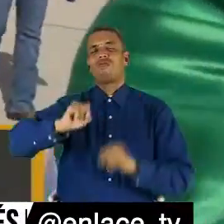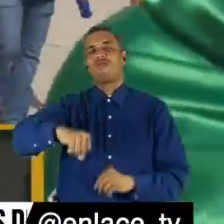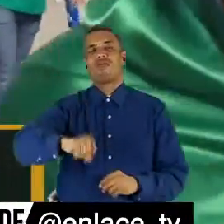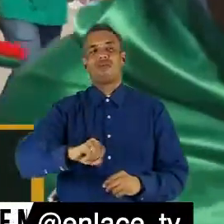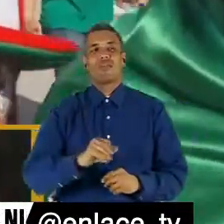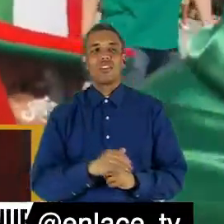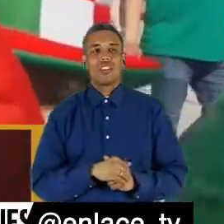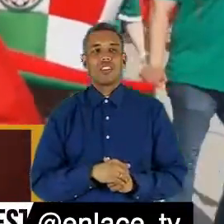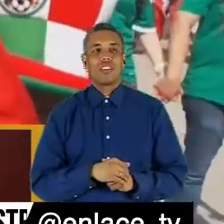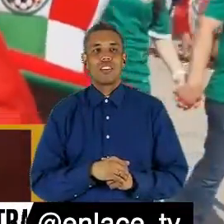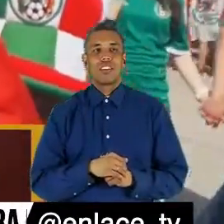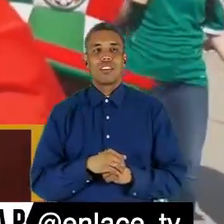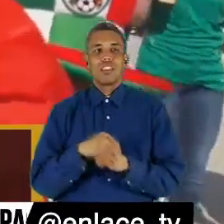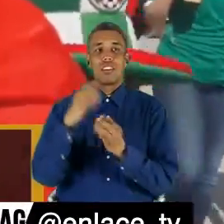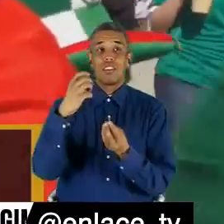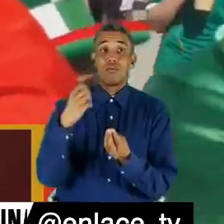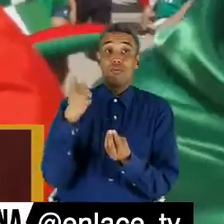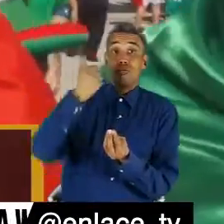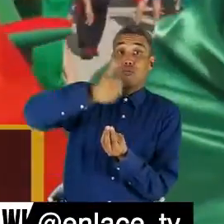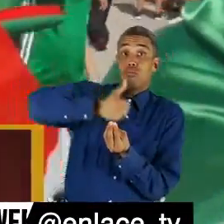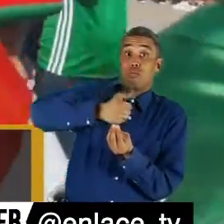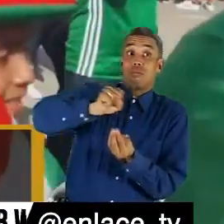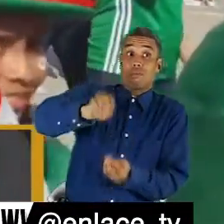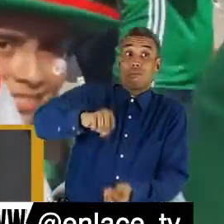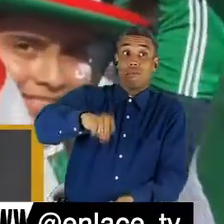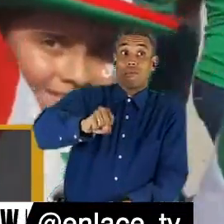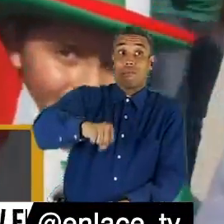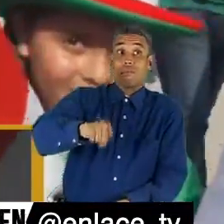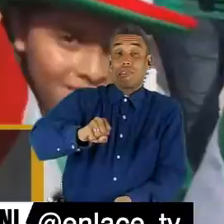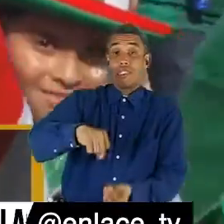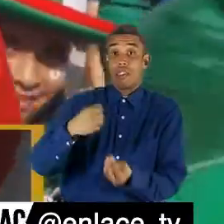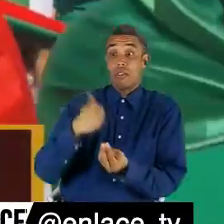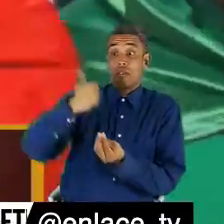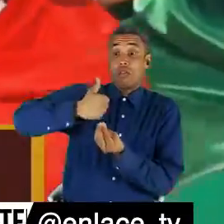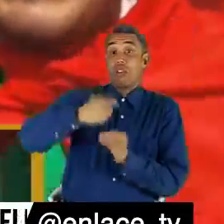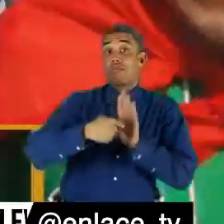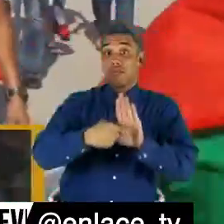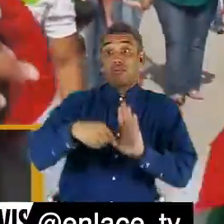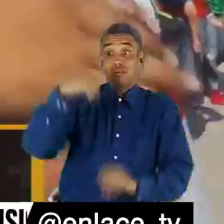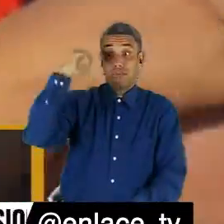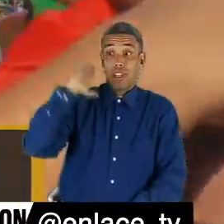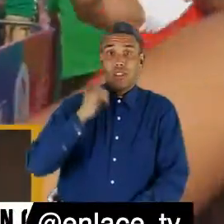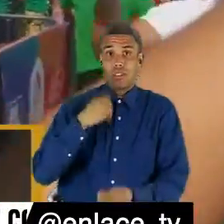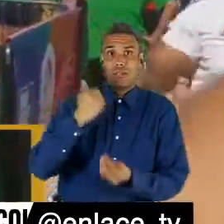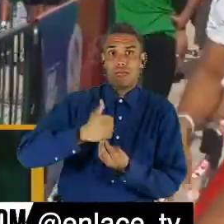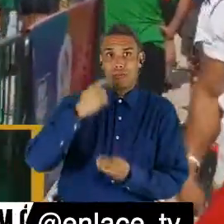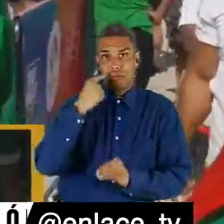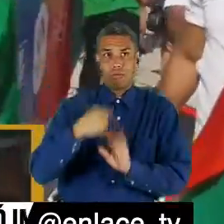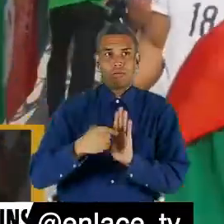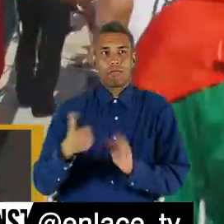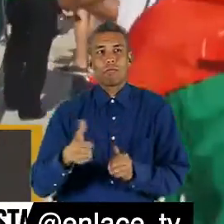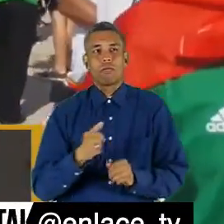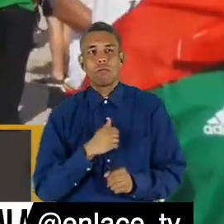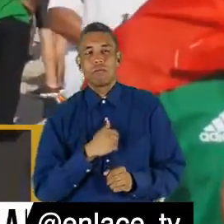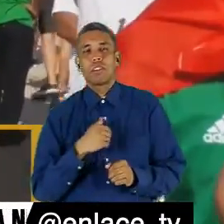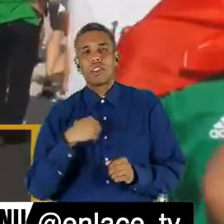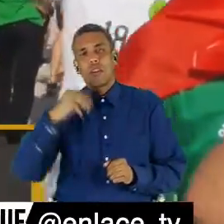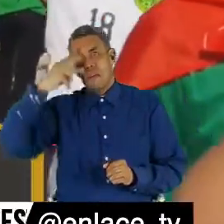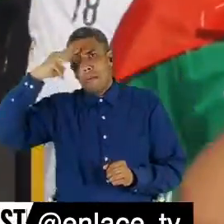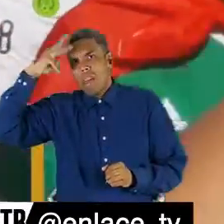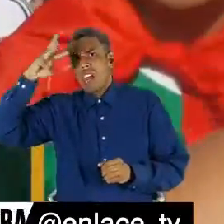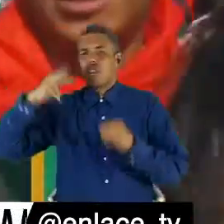Hay buen técnico, ¿no? Pues sí, eso está demostrando que es buen técnico. ¿Cómo va a quedar el partido hoy? Va a ganar México